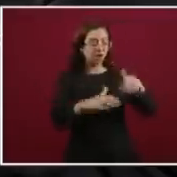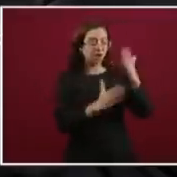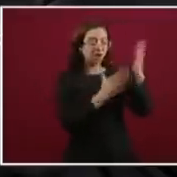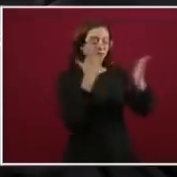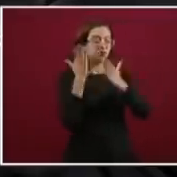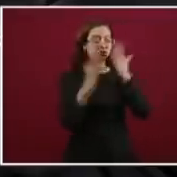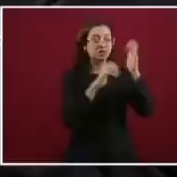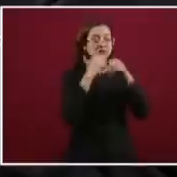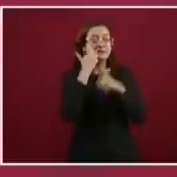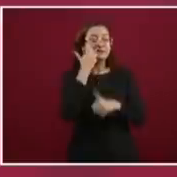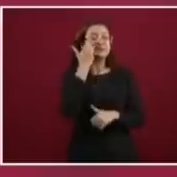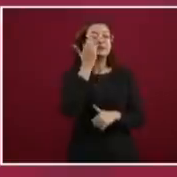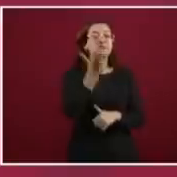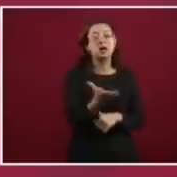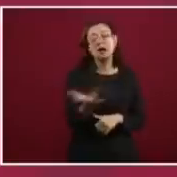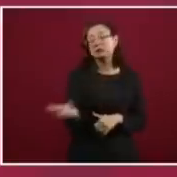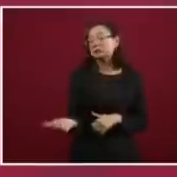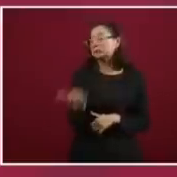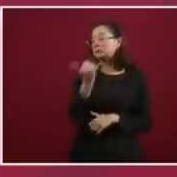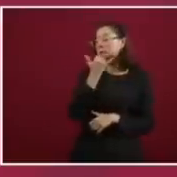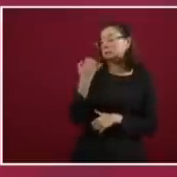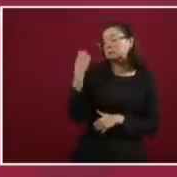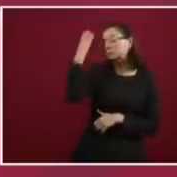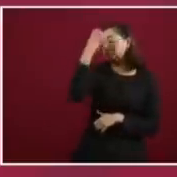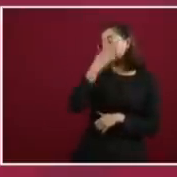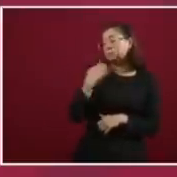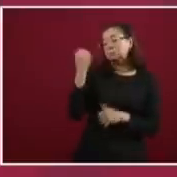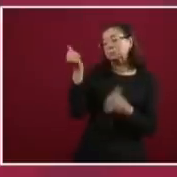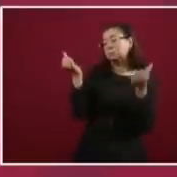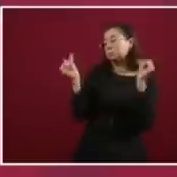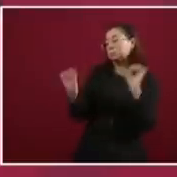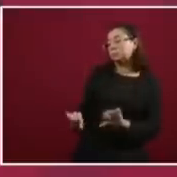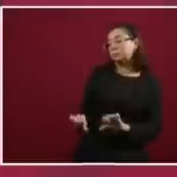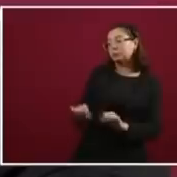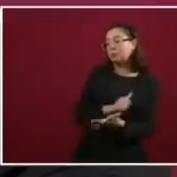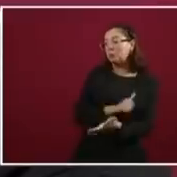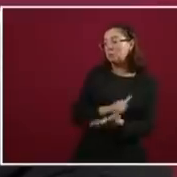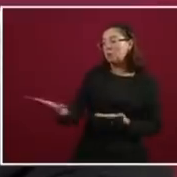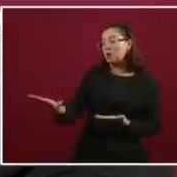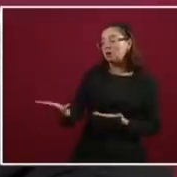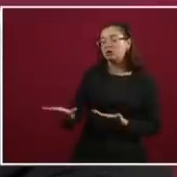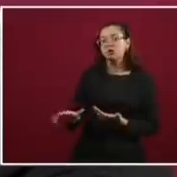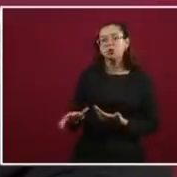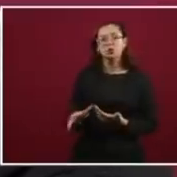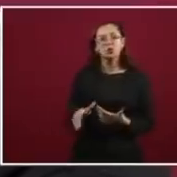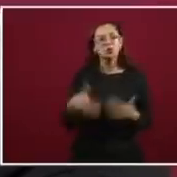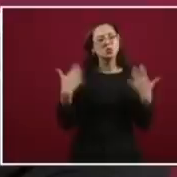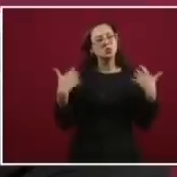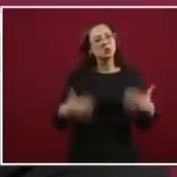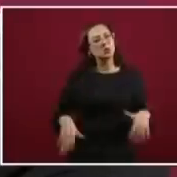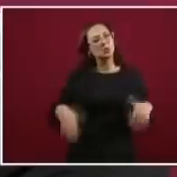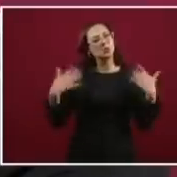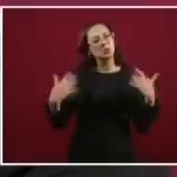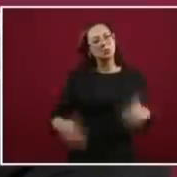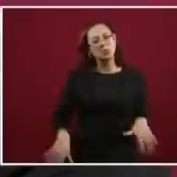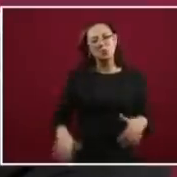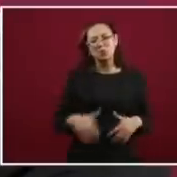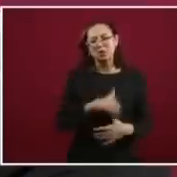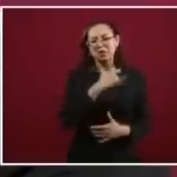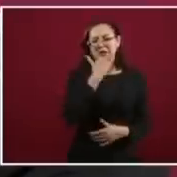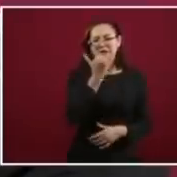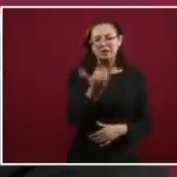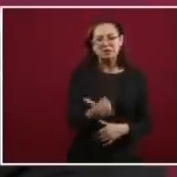con la mentira de que no pasaban el examen de admisión lo que cuesta eso al final